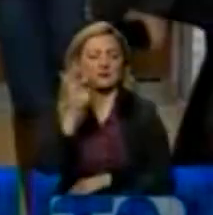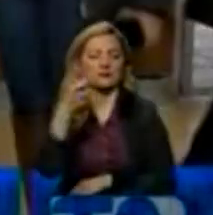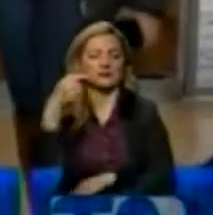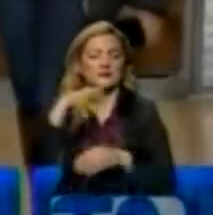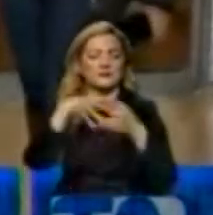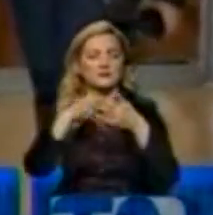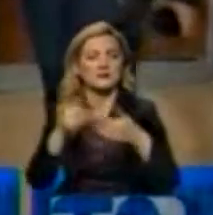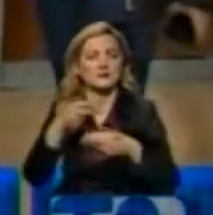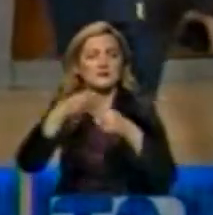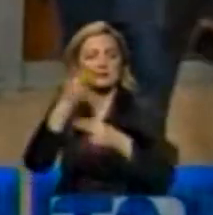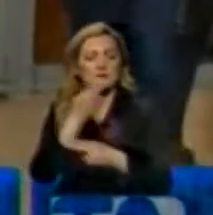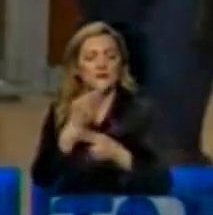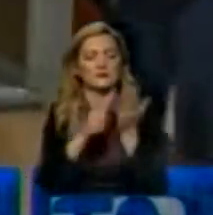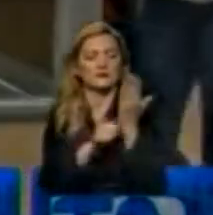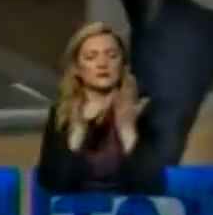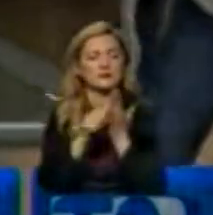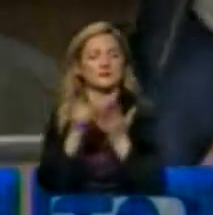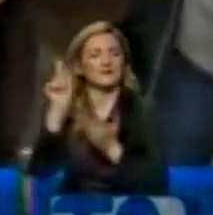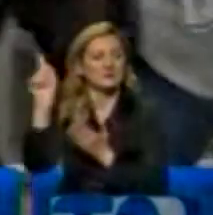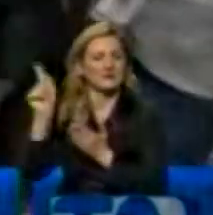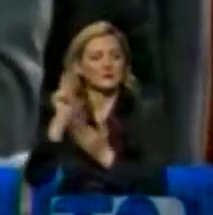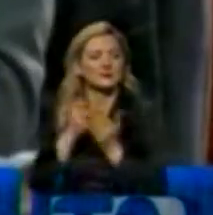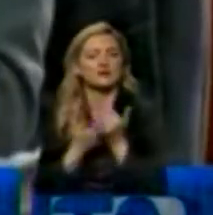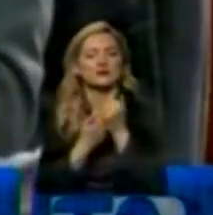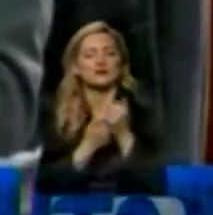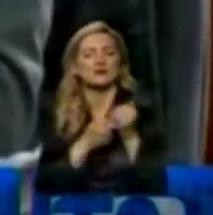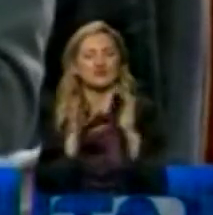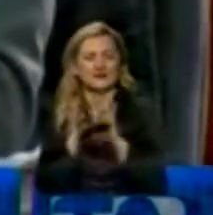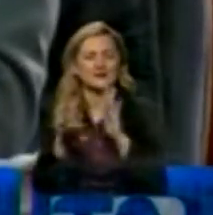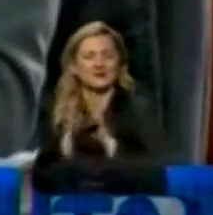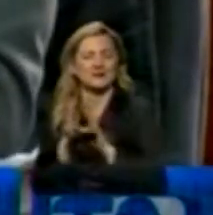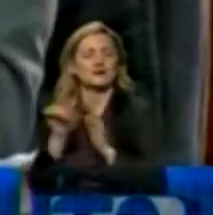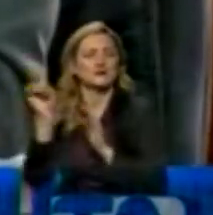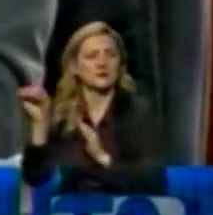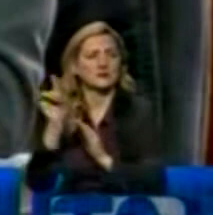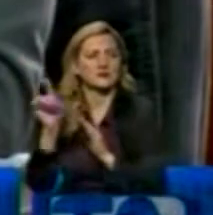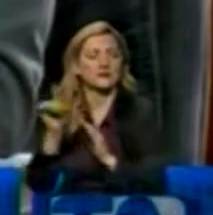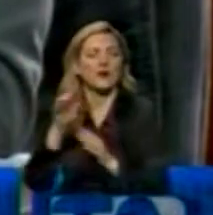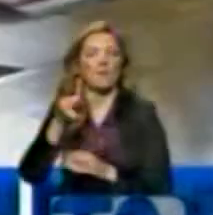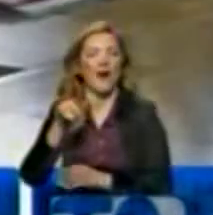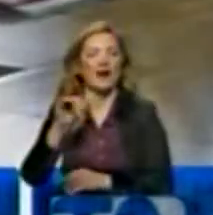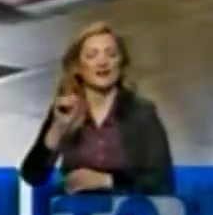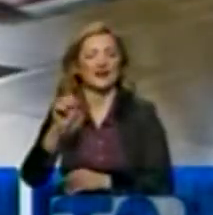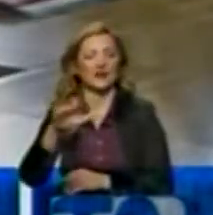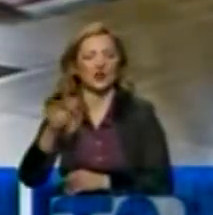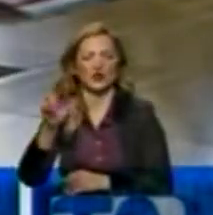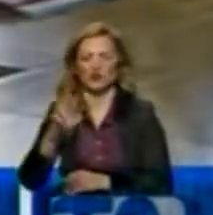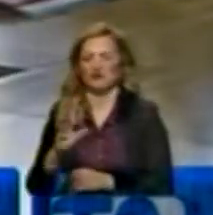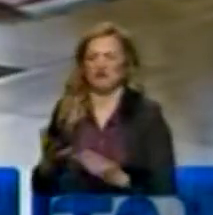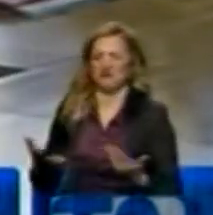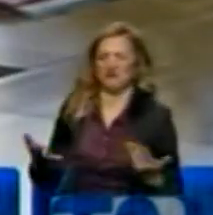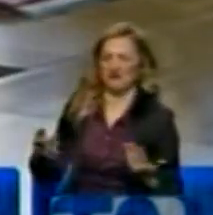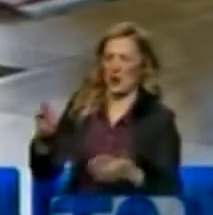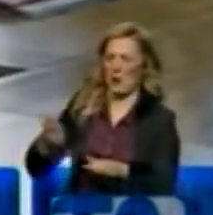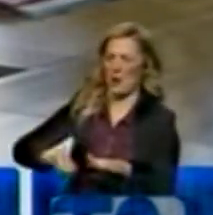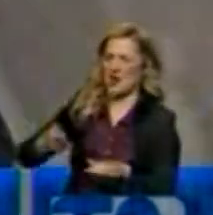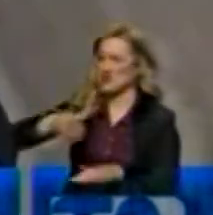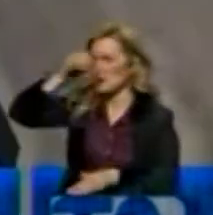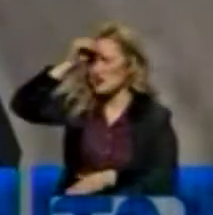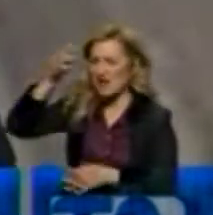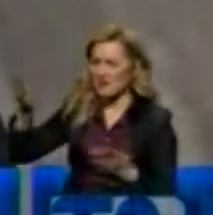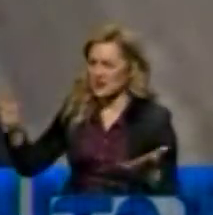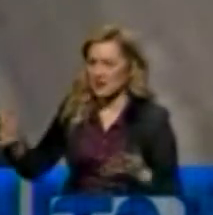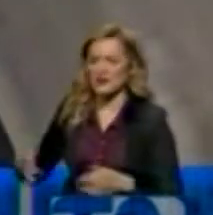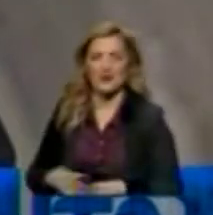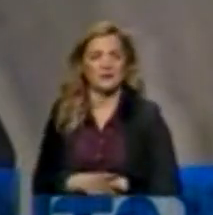No Renovables, Wilson Pastor, también llamado a juicio, cuestiona la decisión del juez y aduce supuesto desconocimiento del tema.